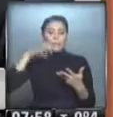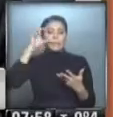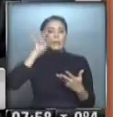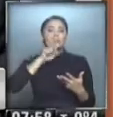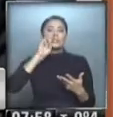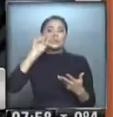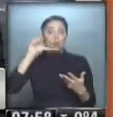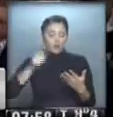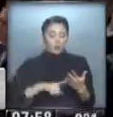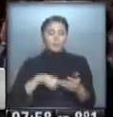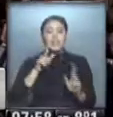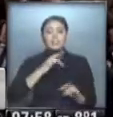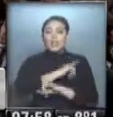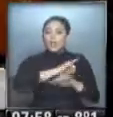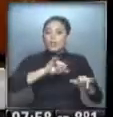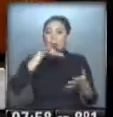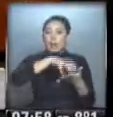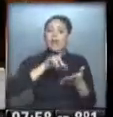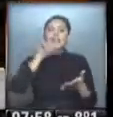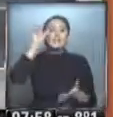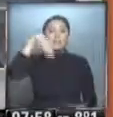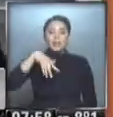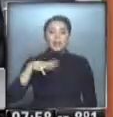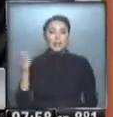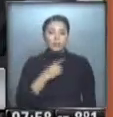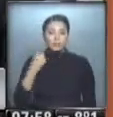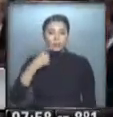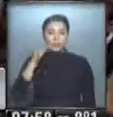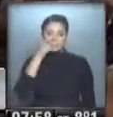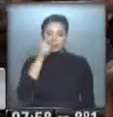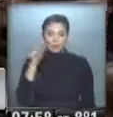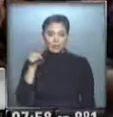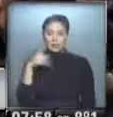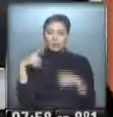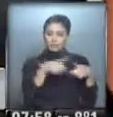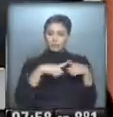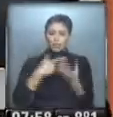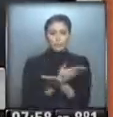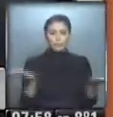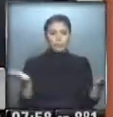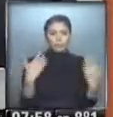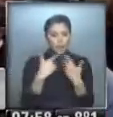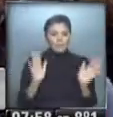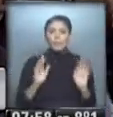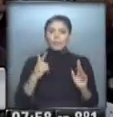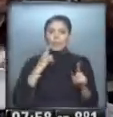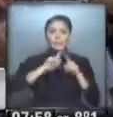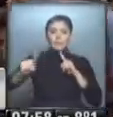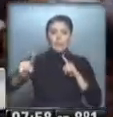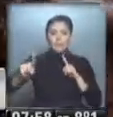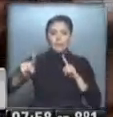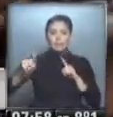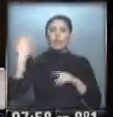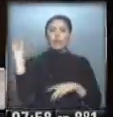según informaron a télam fuentes de la universidad de san martín el debate público entre los candidatos será abierto y podrá ser transmitido en vivo